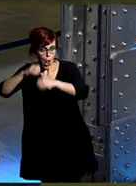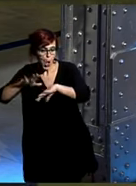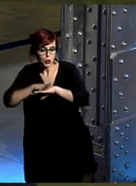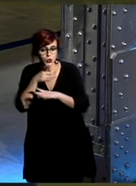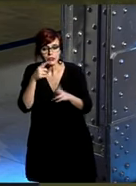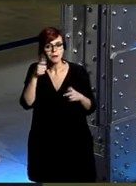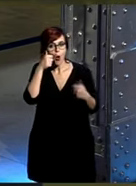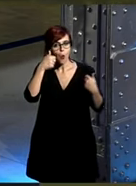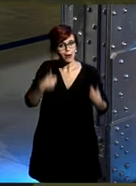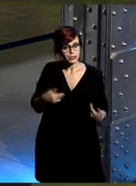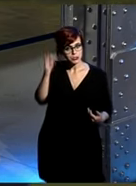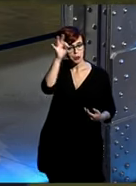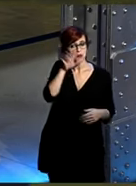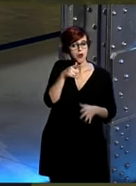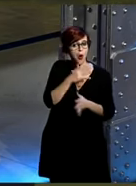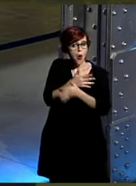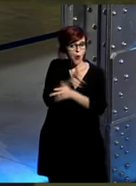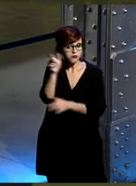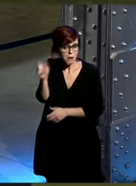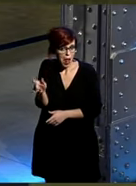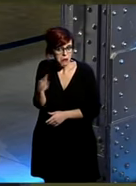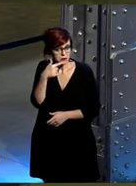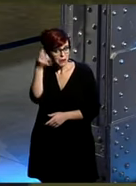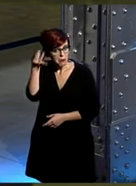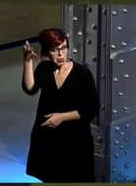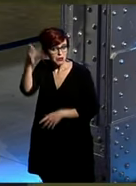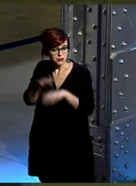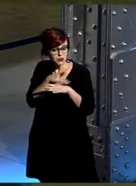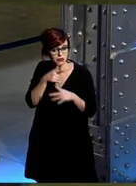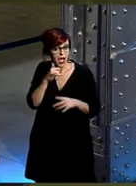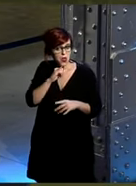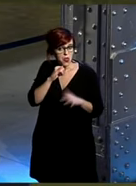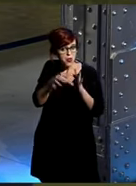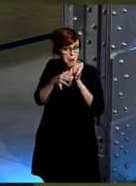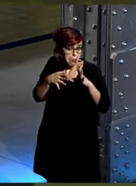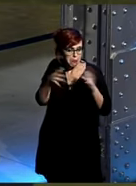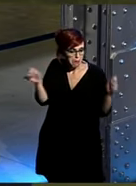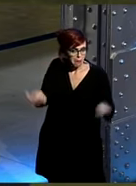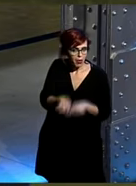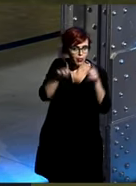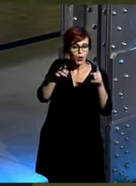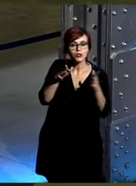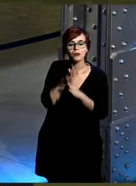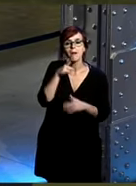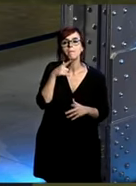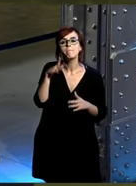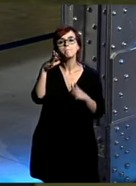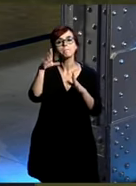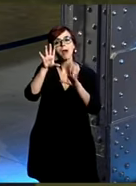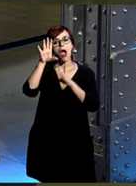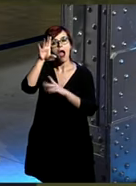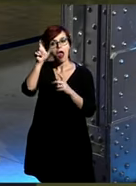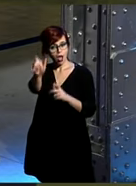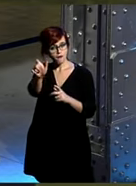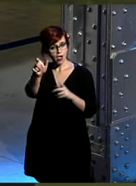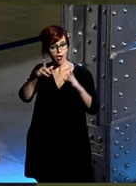permitir hacer juegos de palabras que seguro que no tienen ningún sentido filológico, pero jugando con la palabra universidad, en realidad, lo